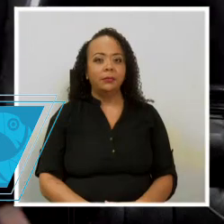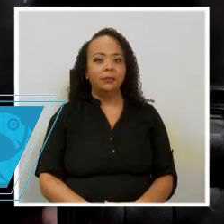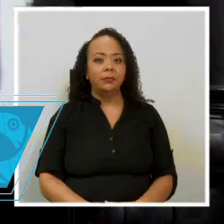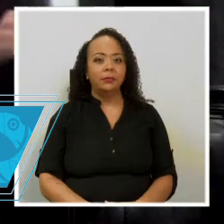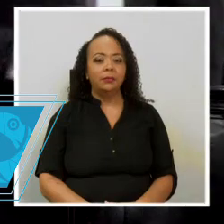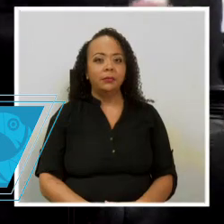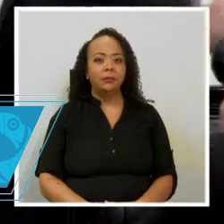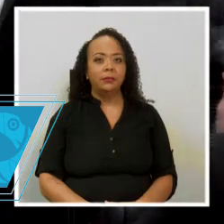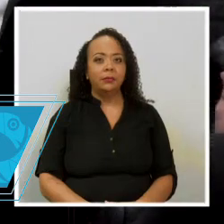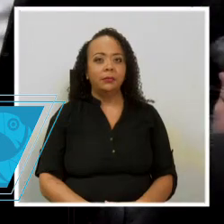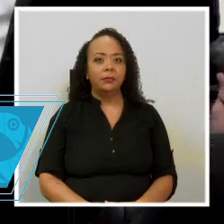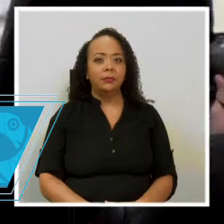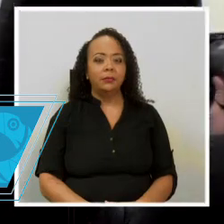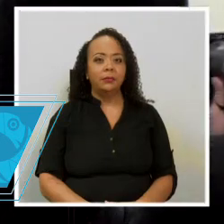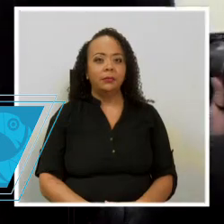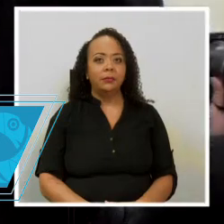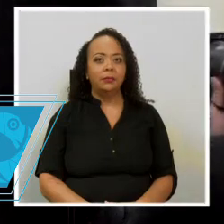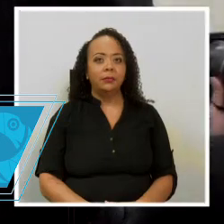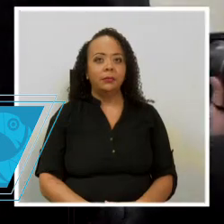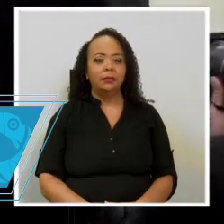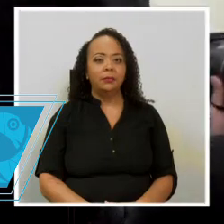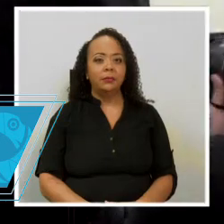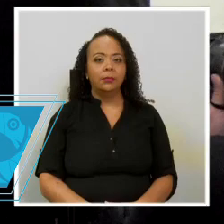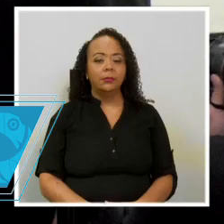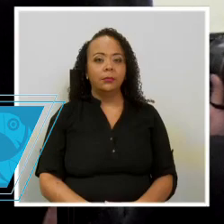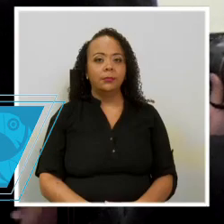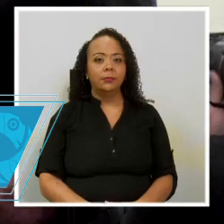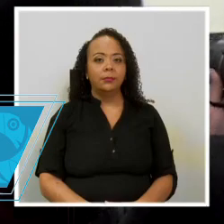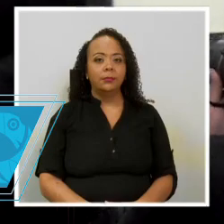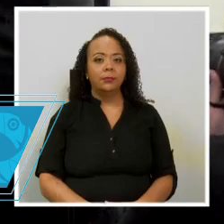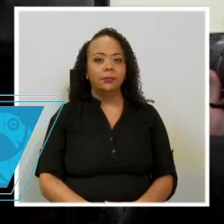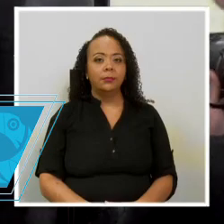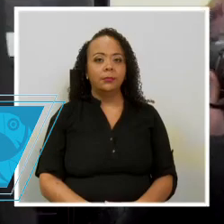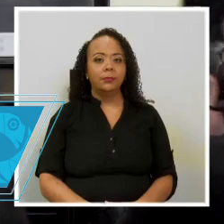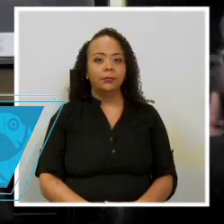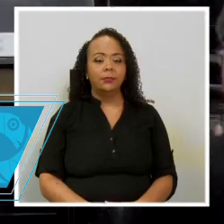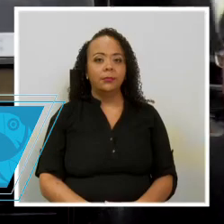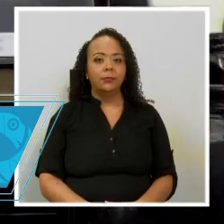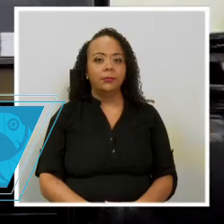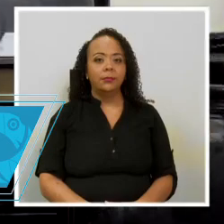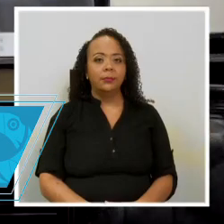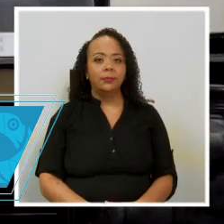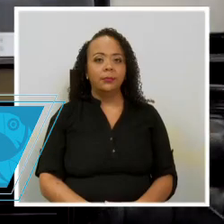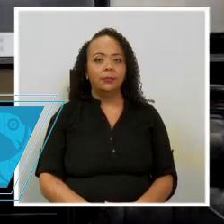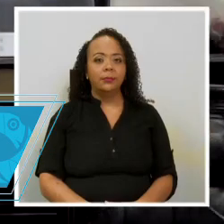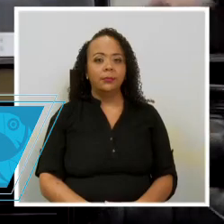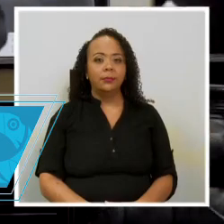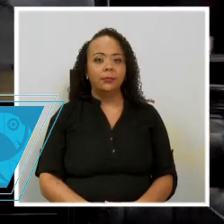temas álgidos. Me parece que es una salida